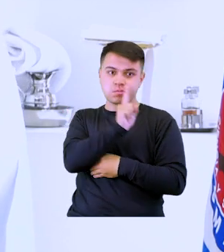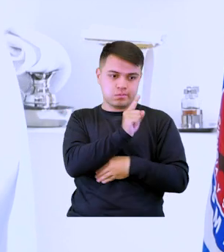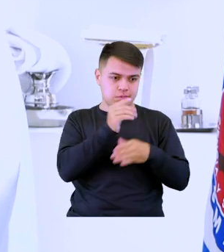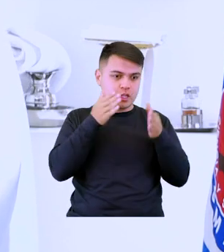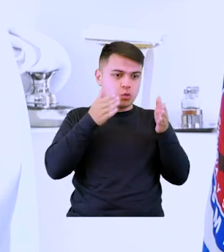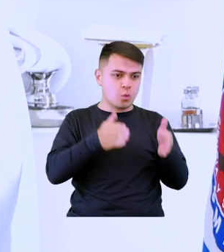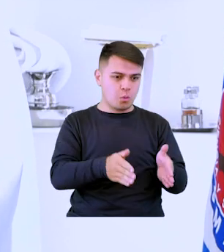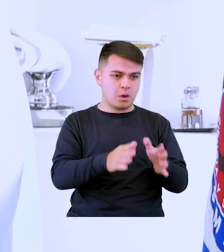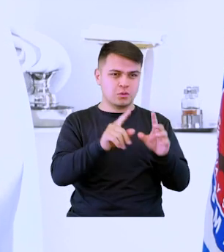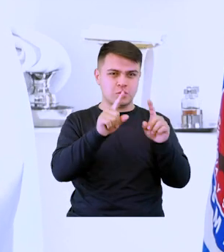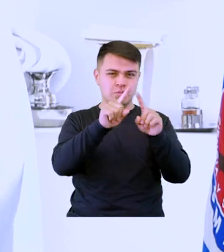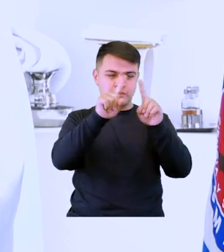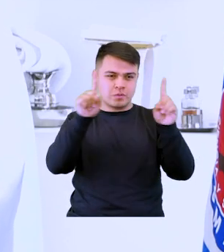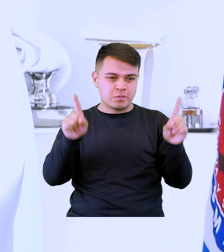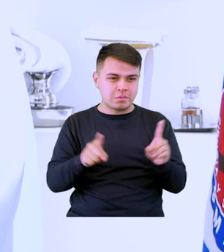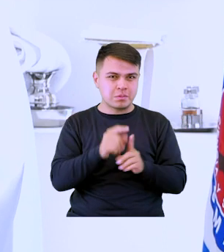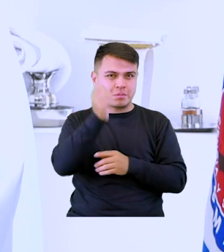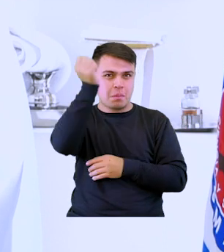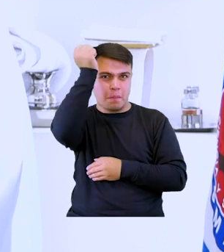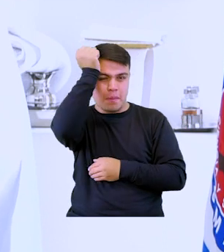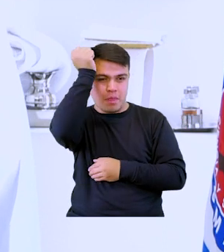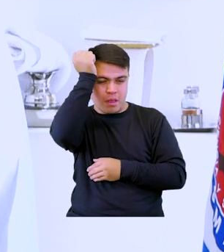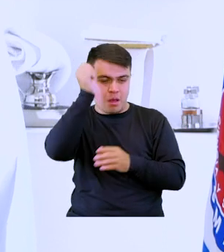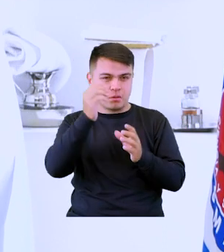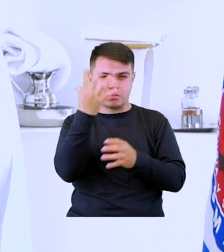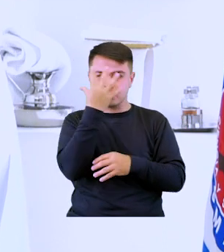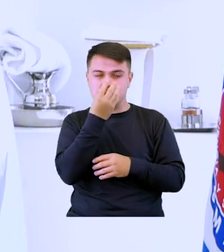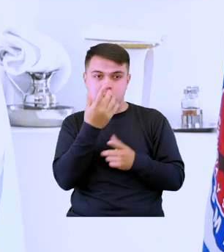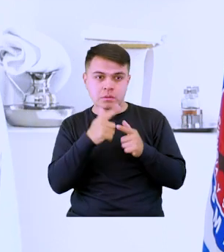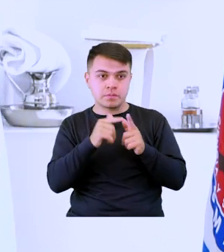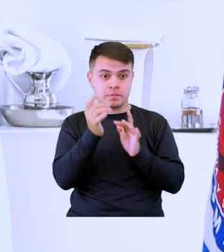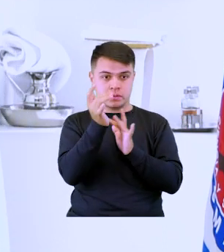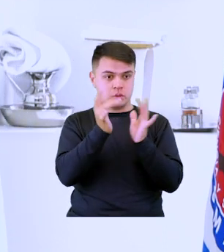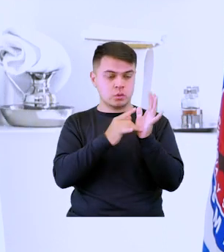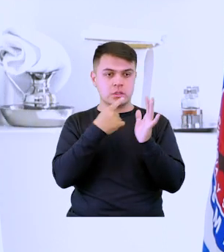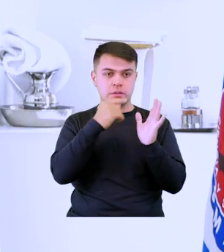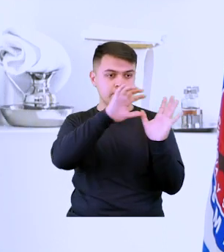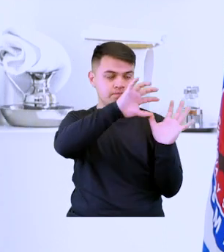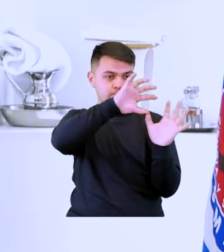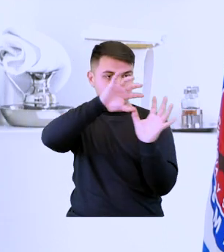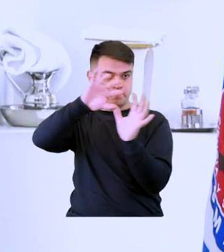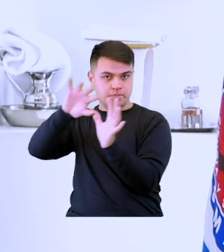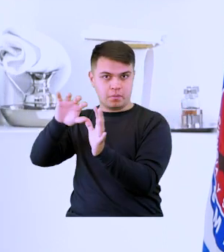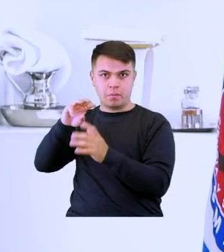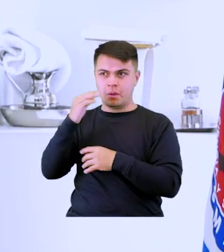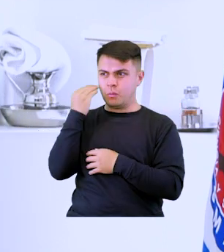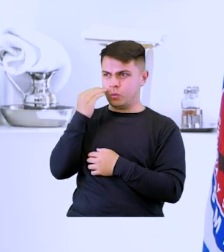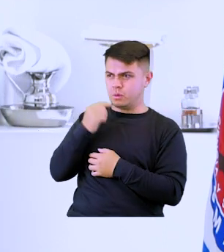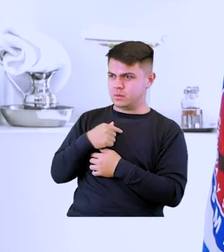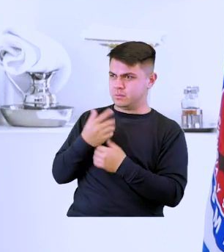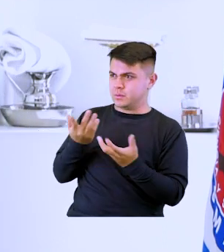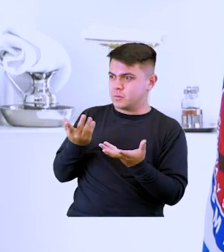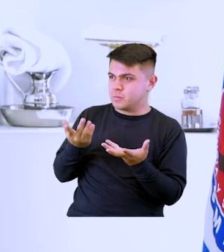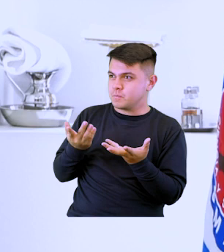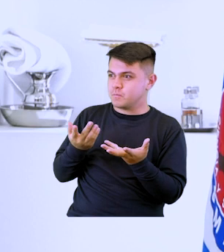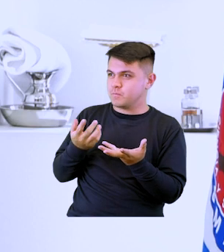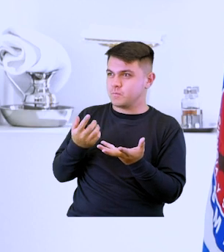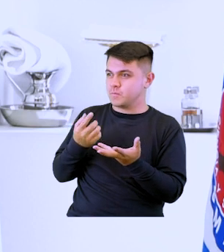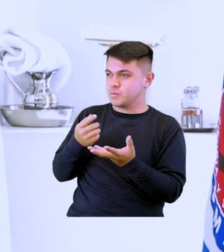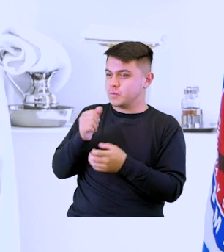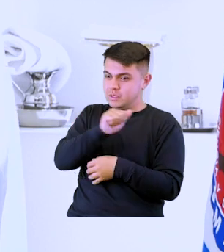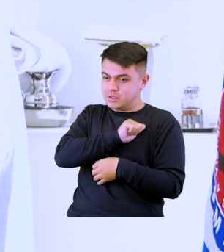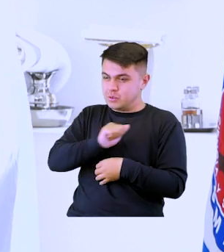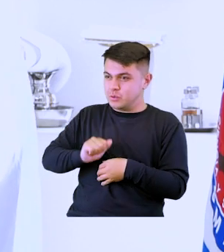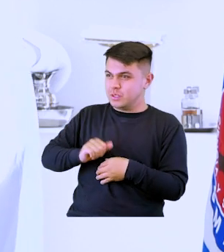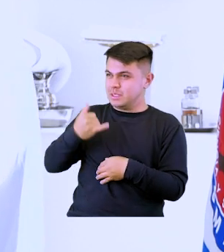una cavidad cubierta con una losa. Dijo Jesús: Quiten la losa. Marta, la hermana del muerto, le dijo: